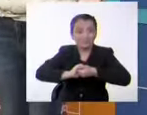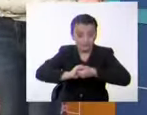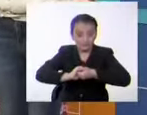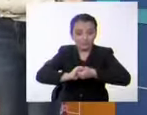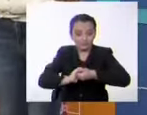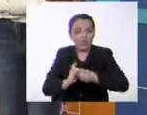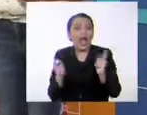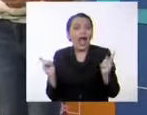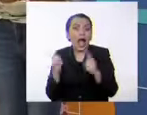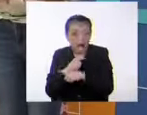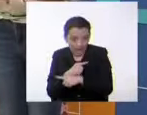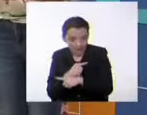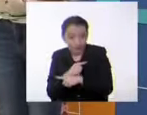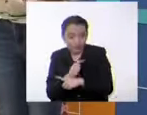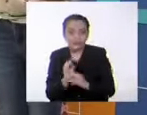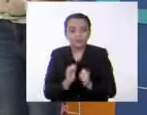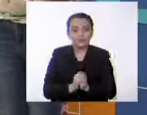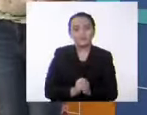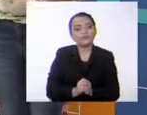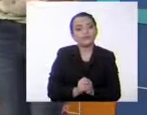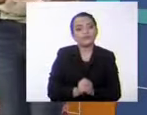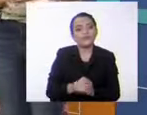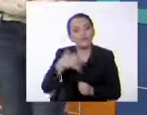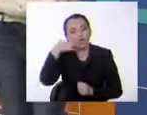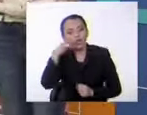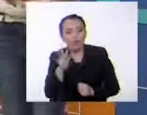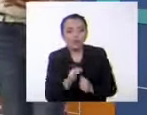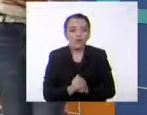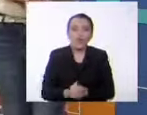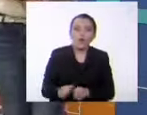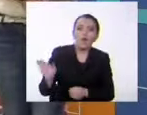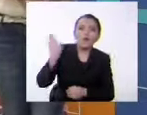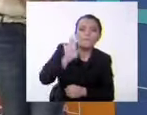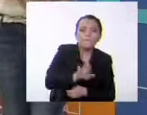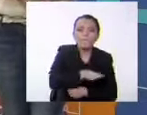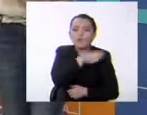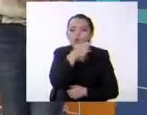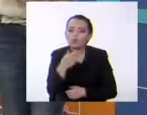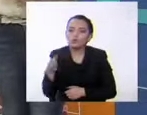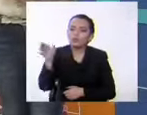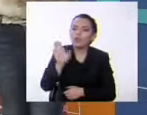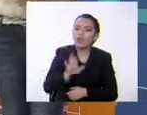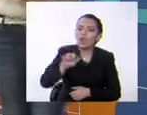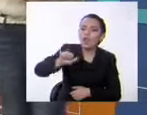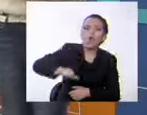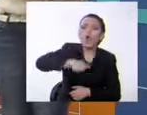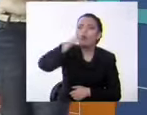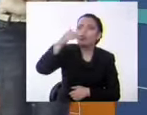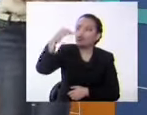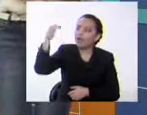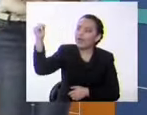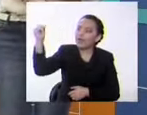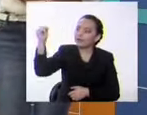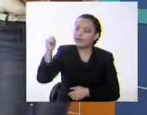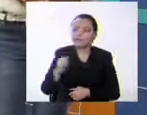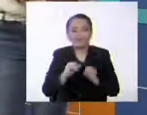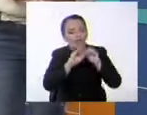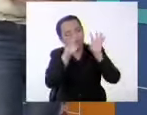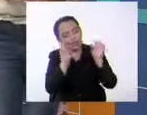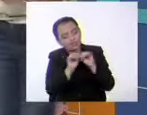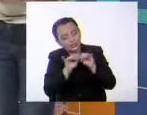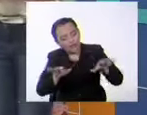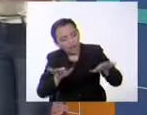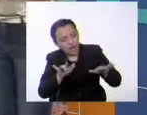música, el internet, etcétera. Entonces, en general, los medios de comunicación nos ponen en contacto con otras culturas que antes era bien